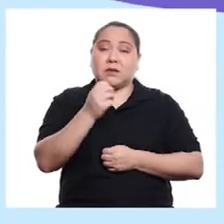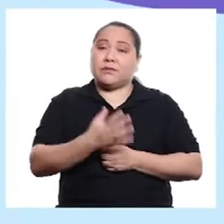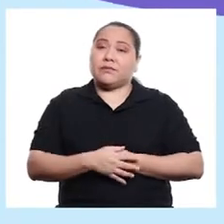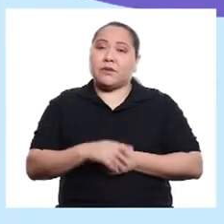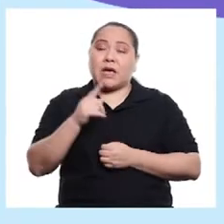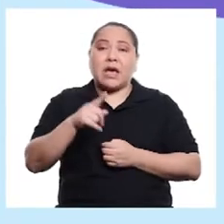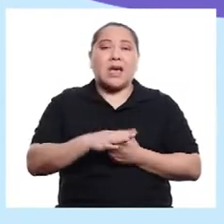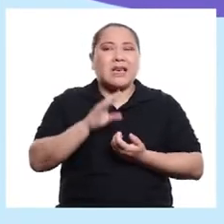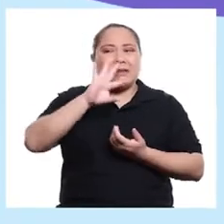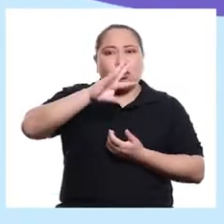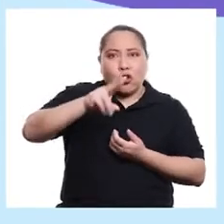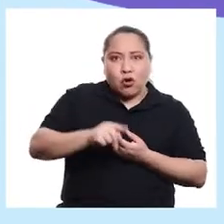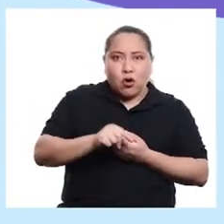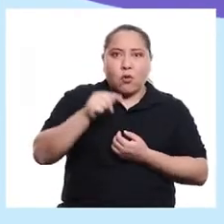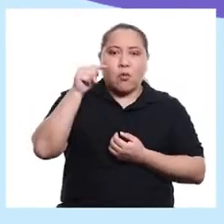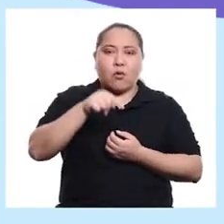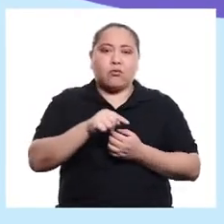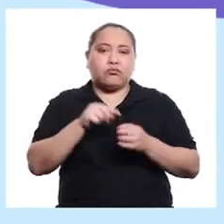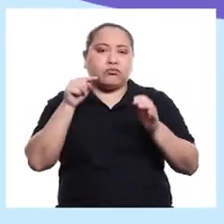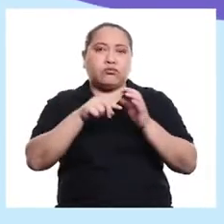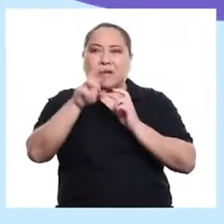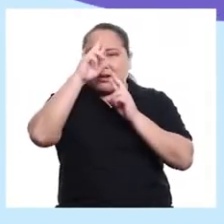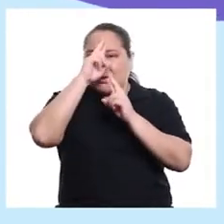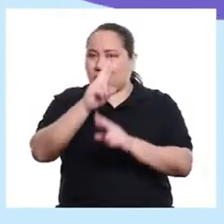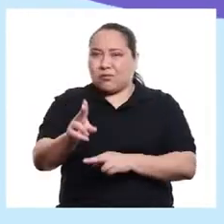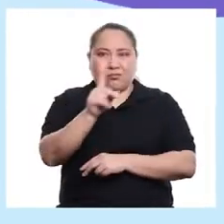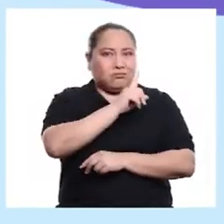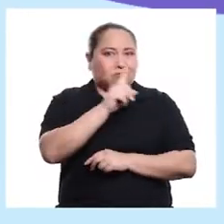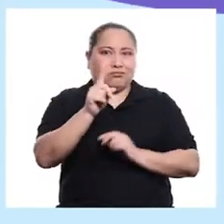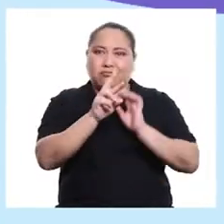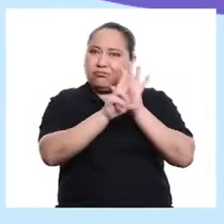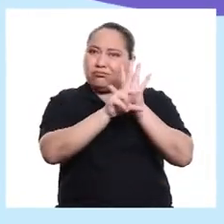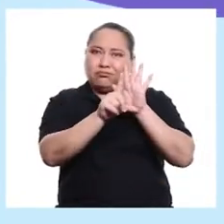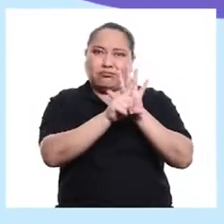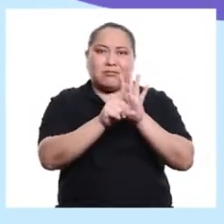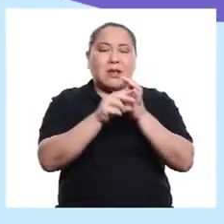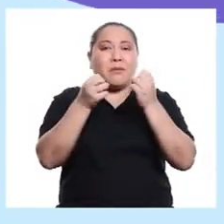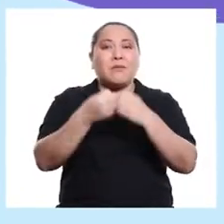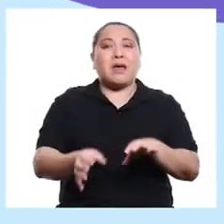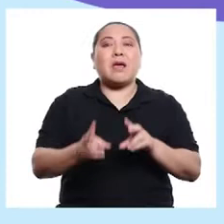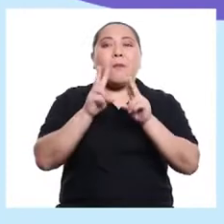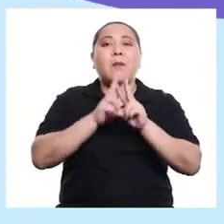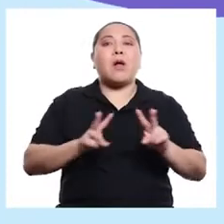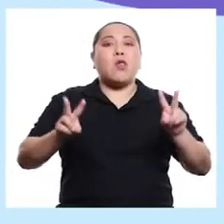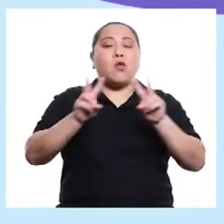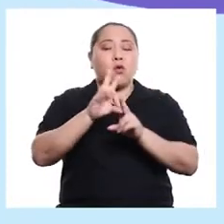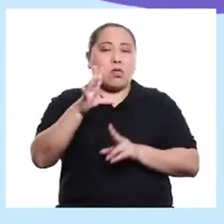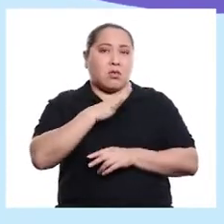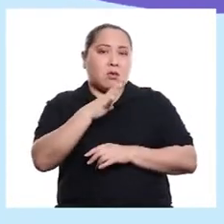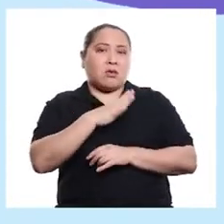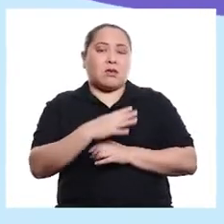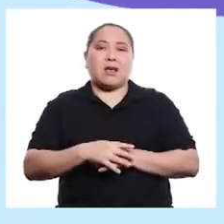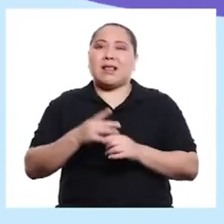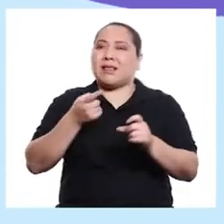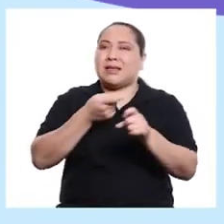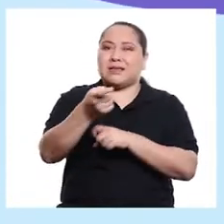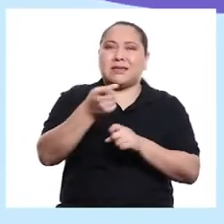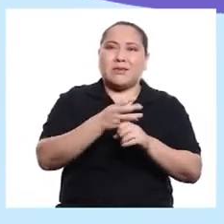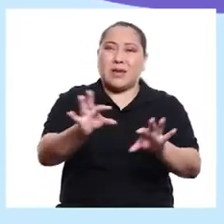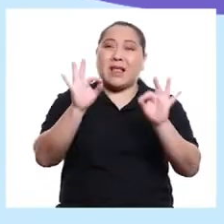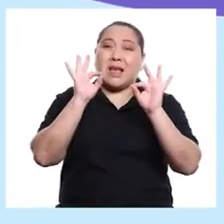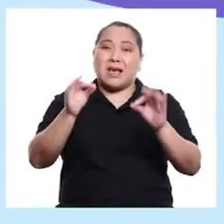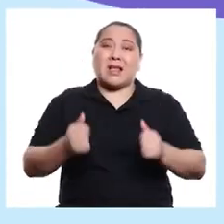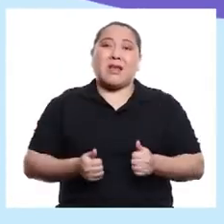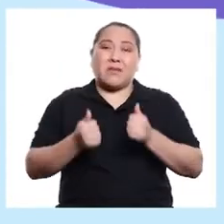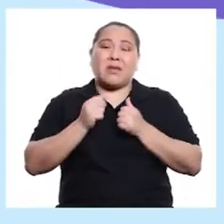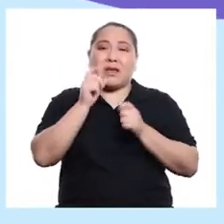un crimen, estás violando las leyes, pierdes tu valor moral, afecta el bienestar y calidad de vida